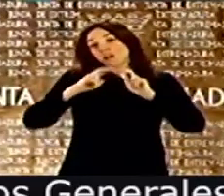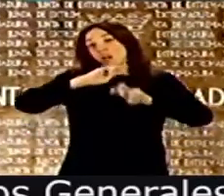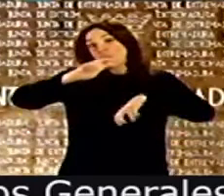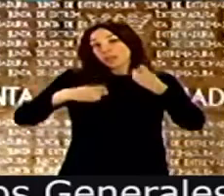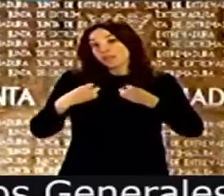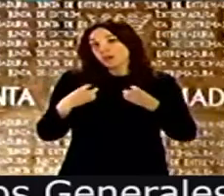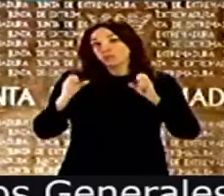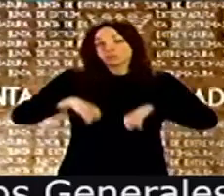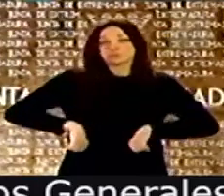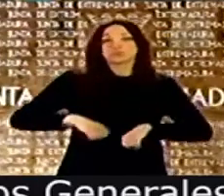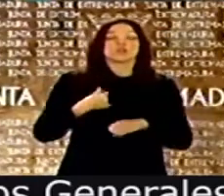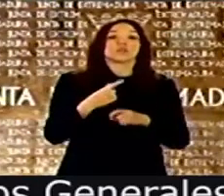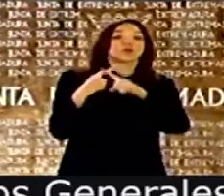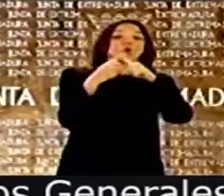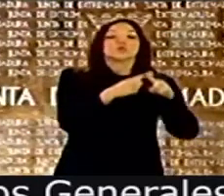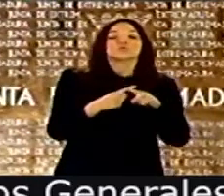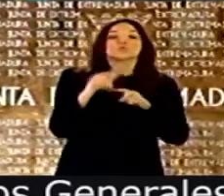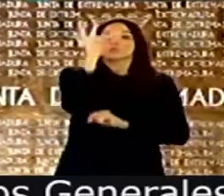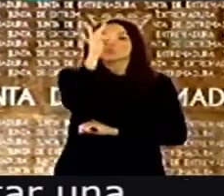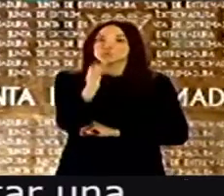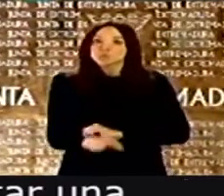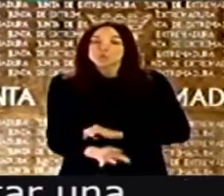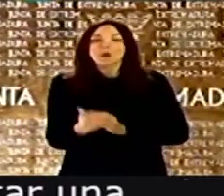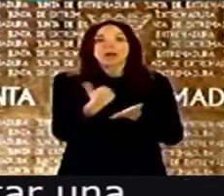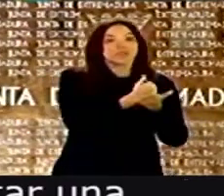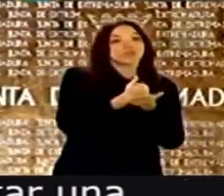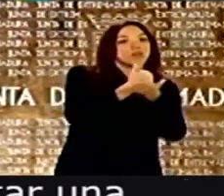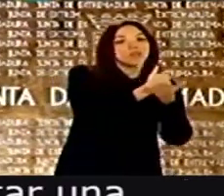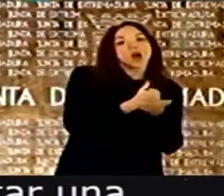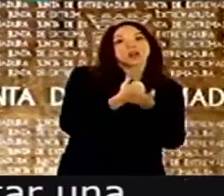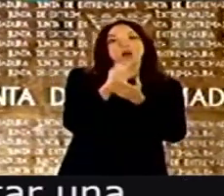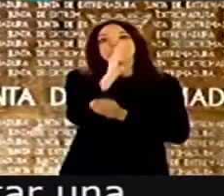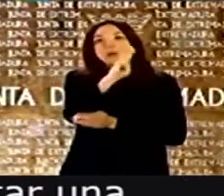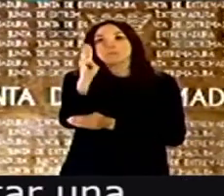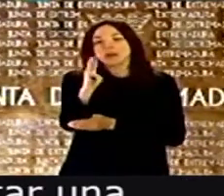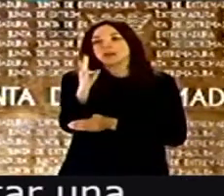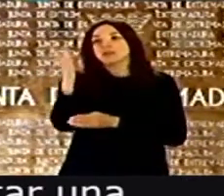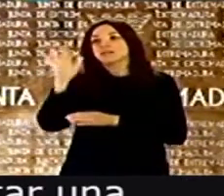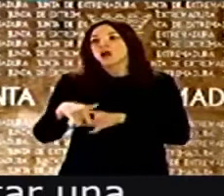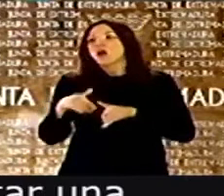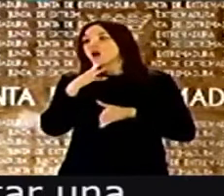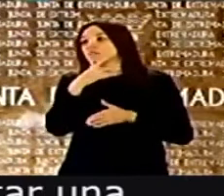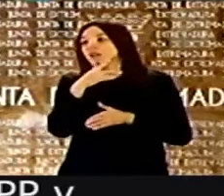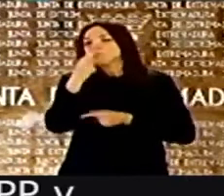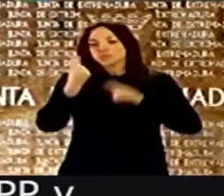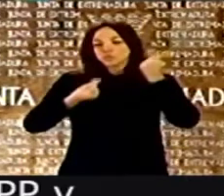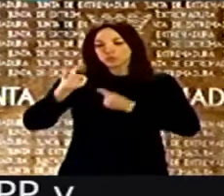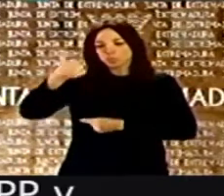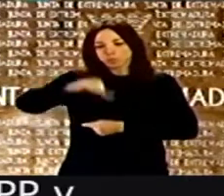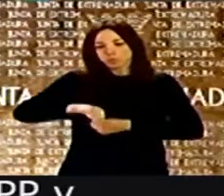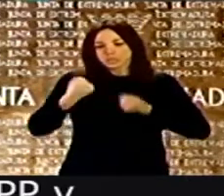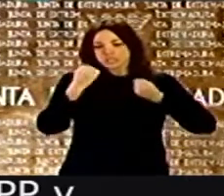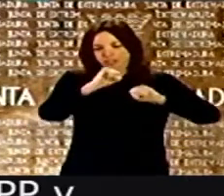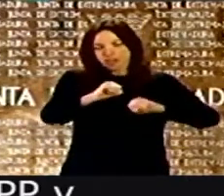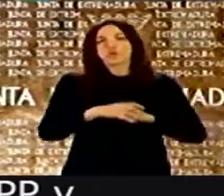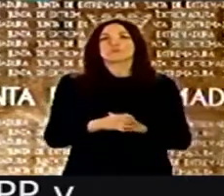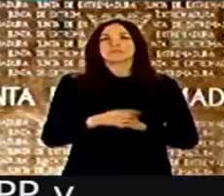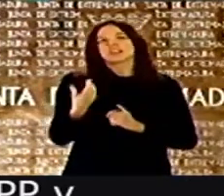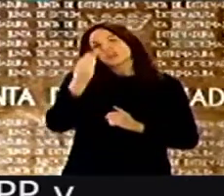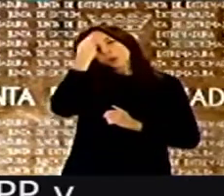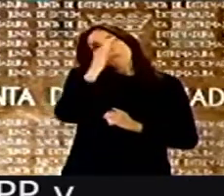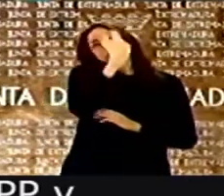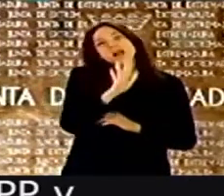PP y Ciudadanos, que también se niegan a ello, quedarían rechazados, no saldrían adelante. No sé qué le parece,